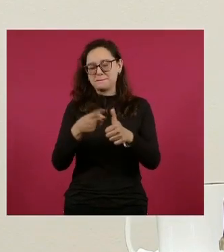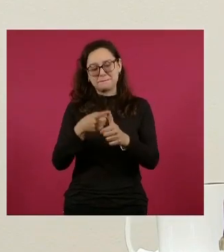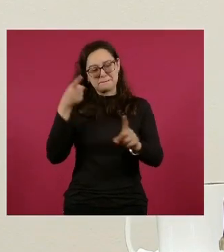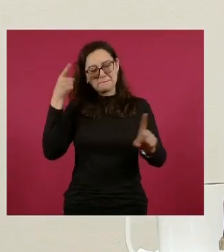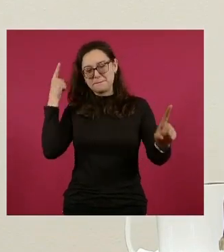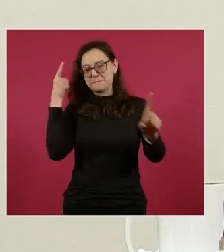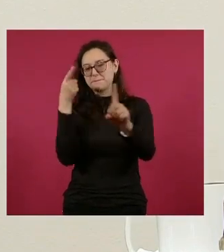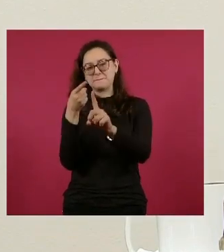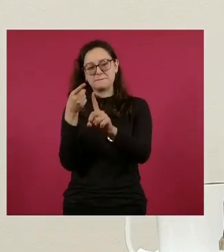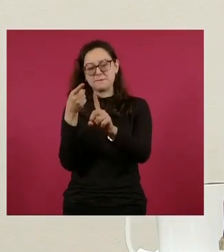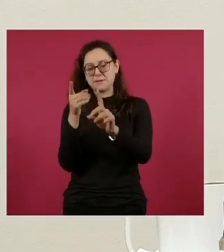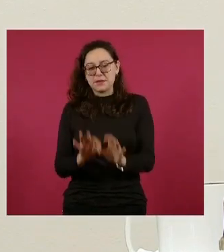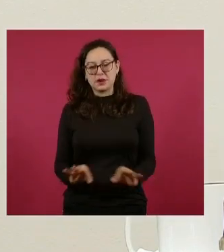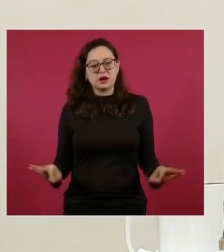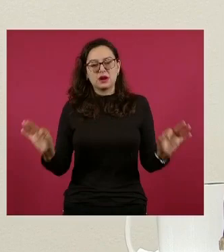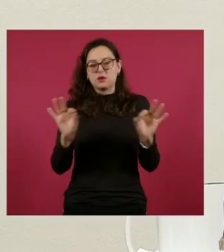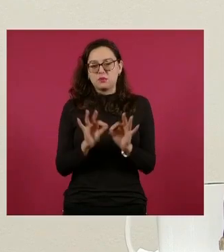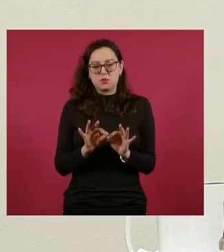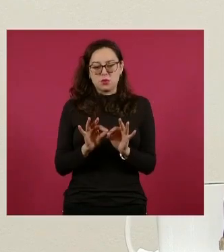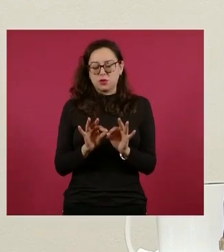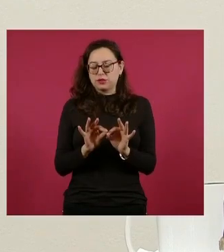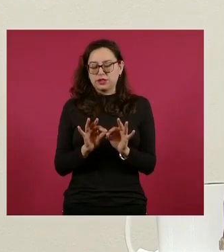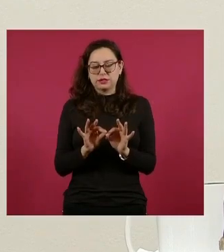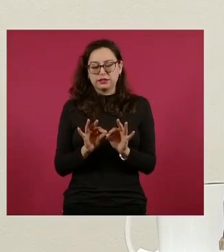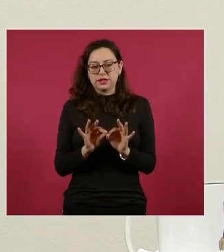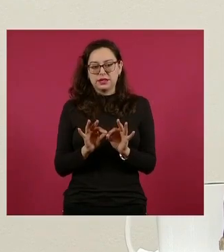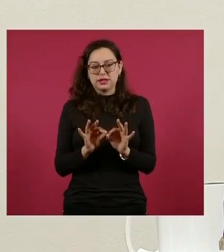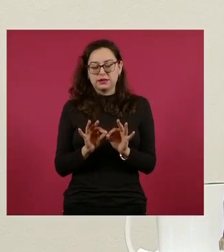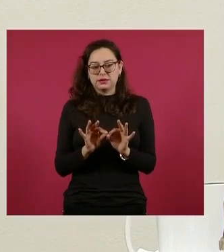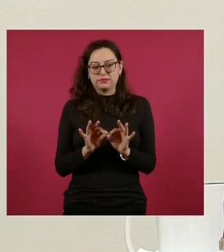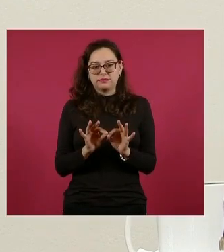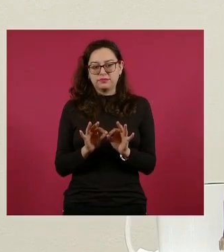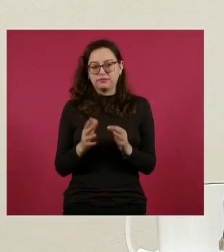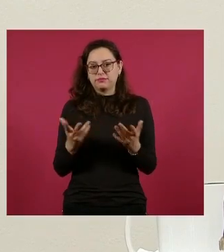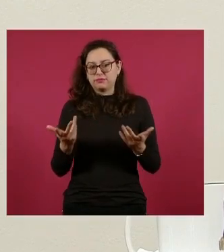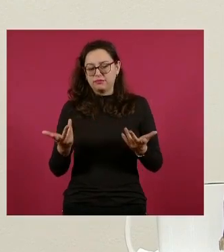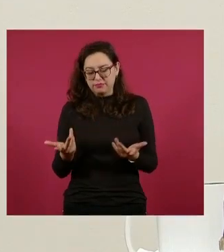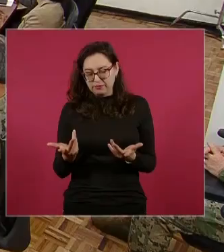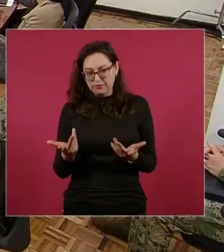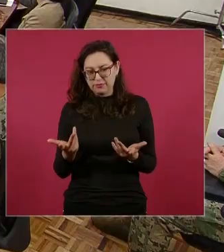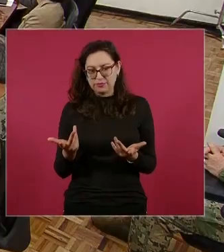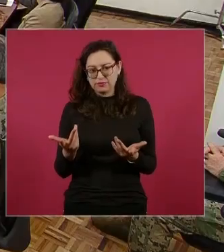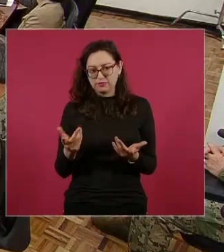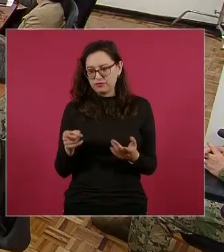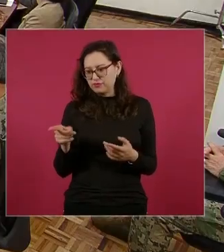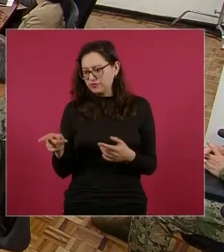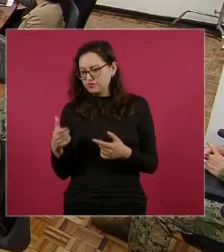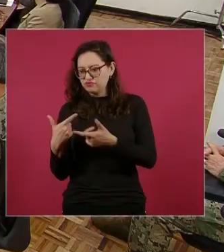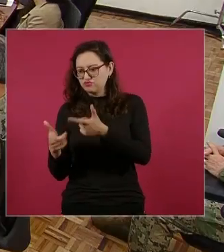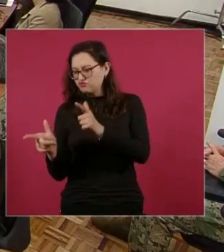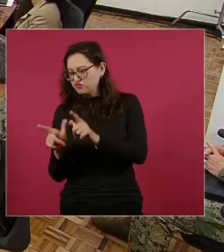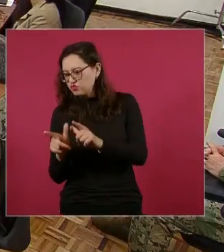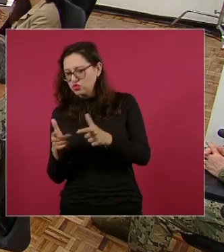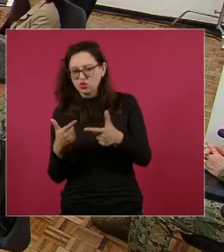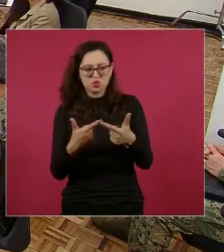más allá de las diferencias partidistas,